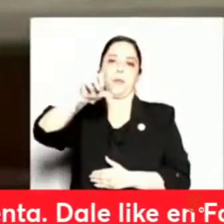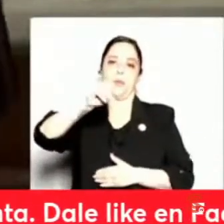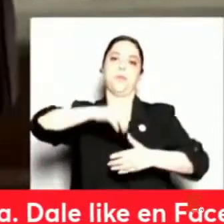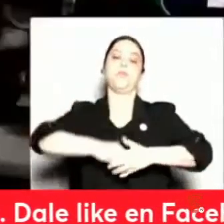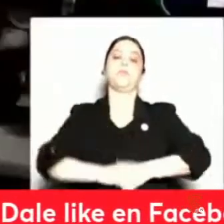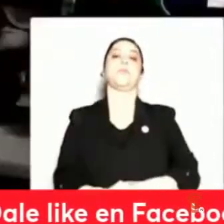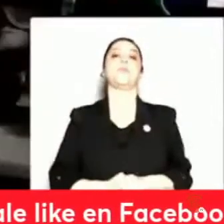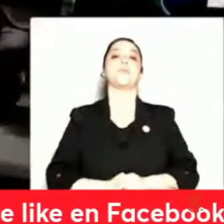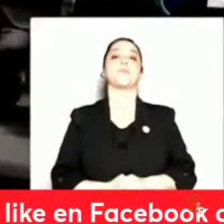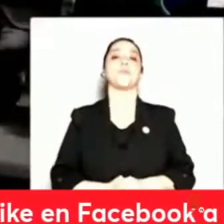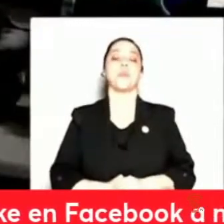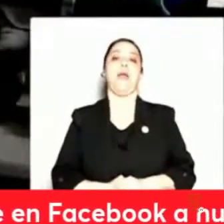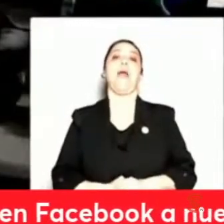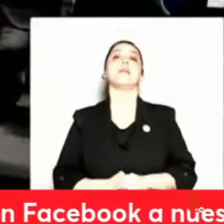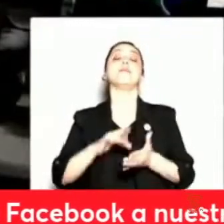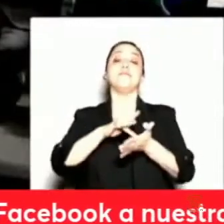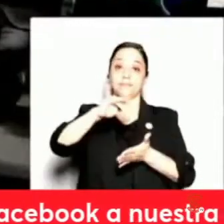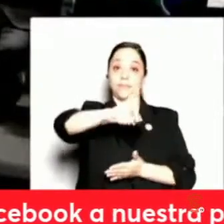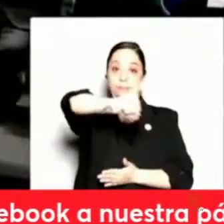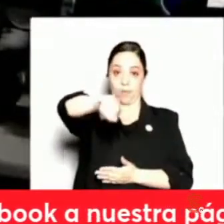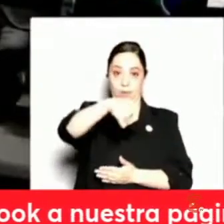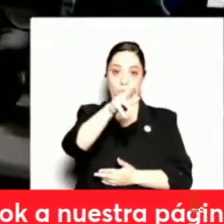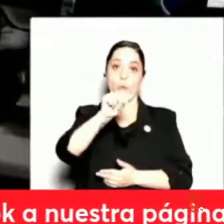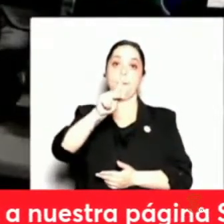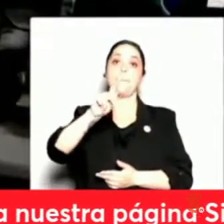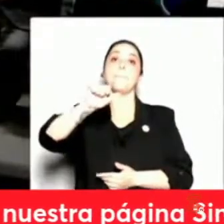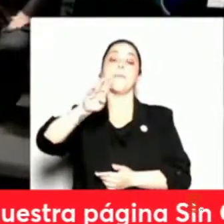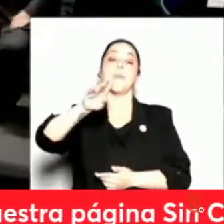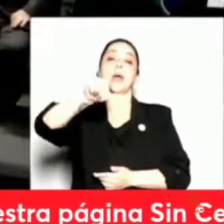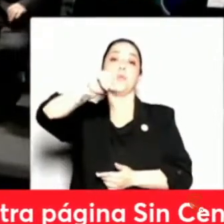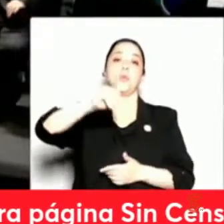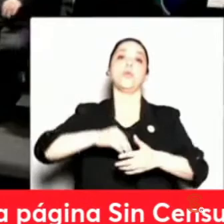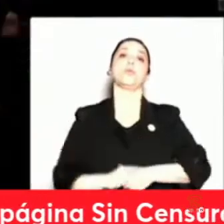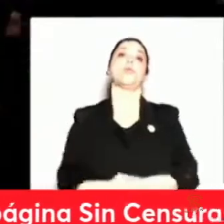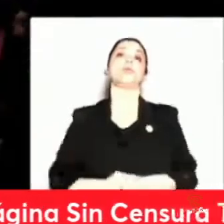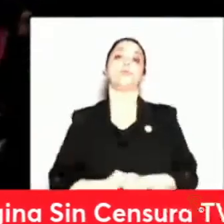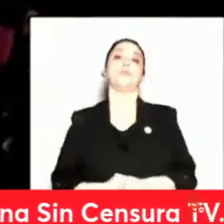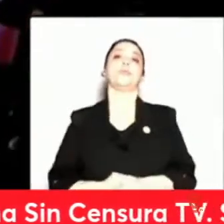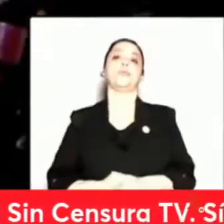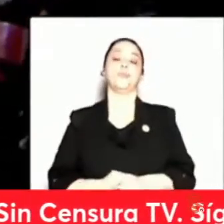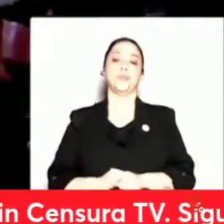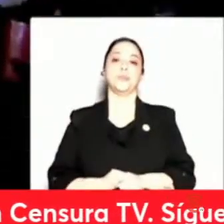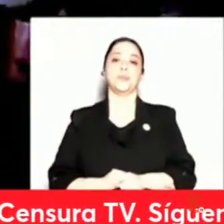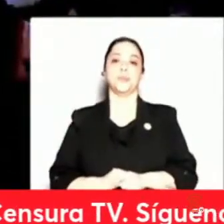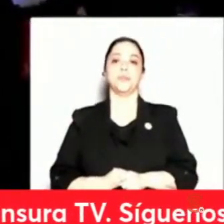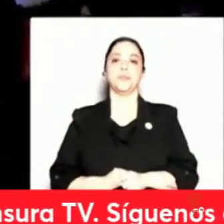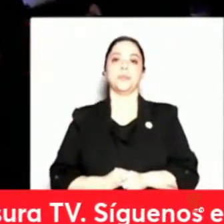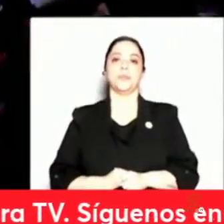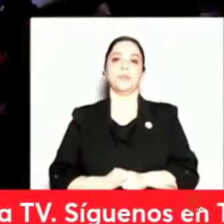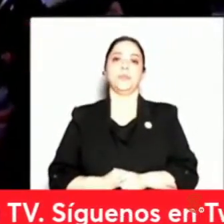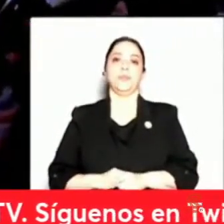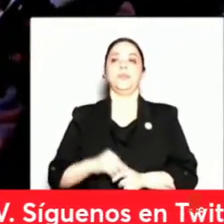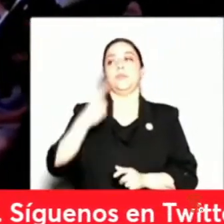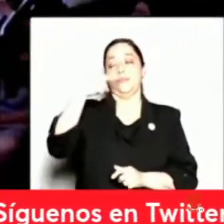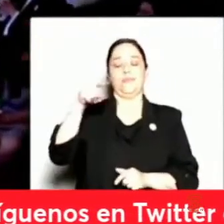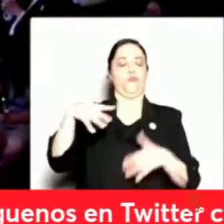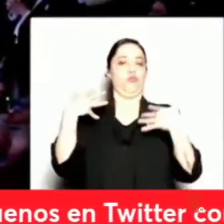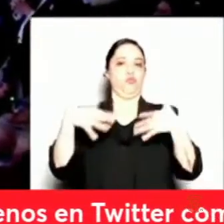Gracias. Gracias, Juan Pablo. Joven, brillante.